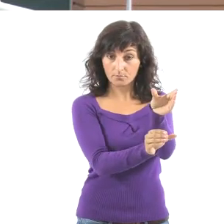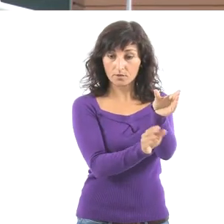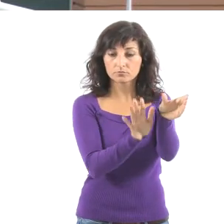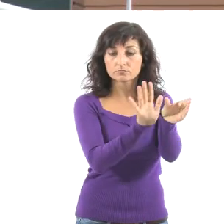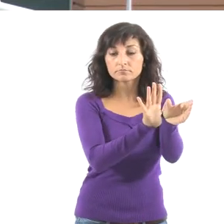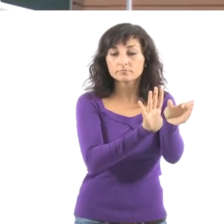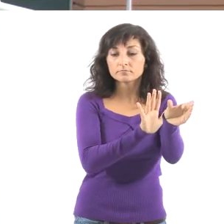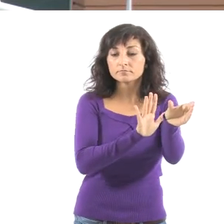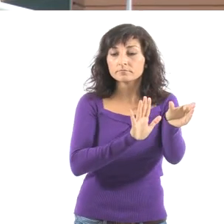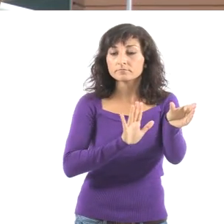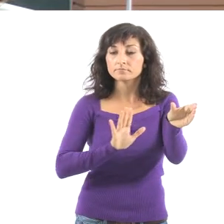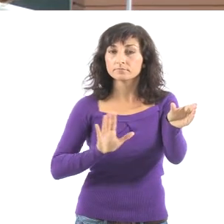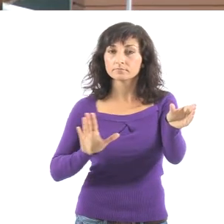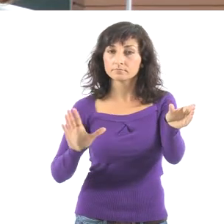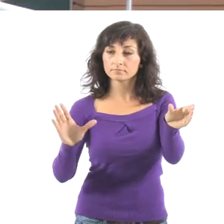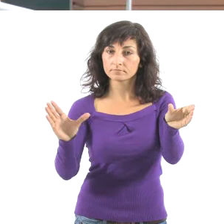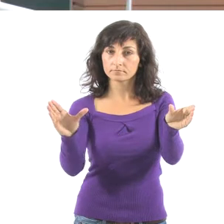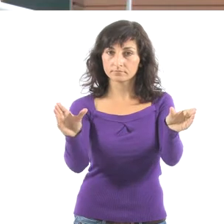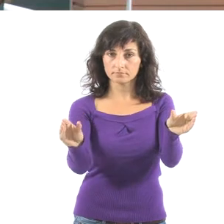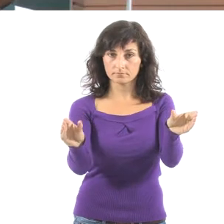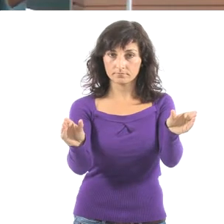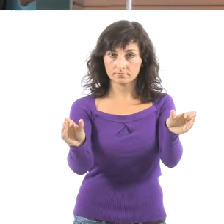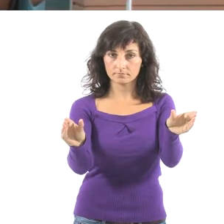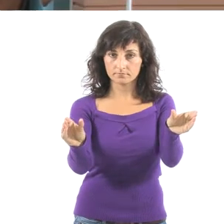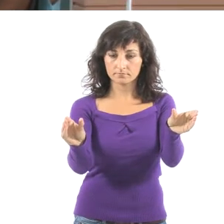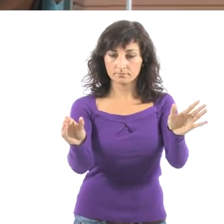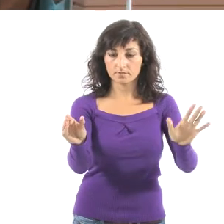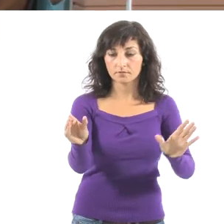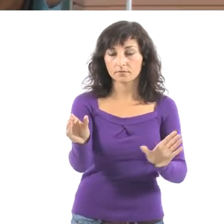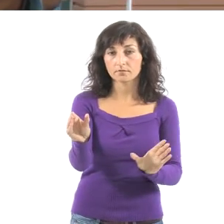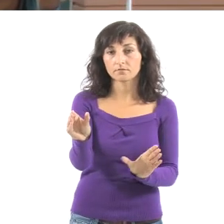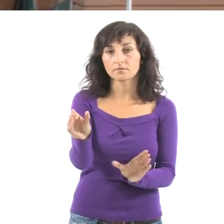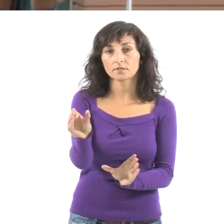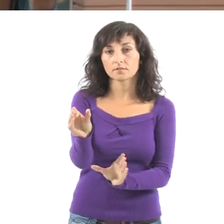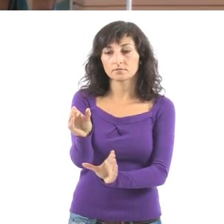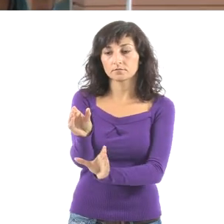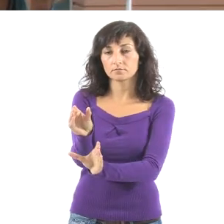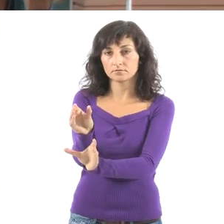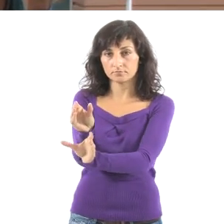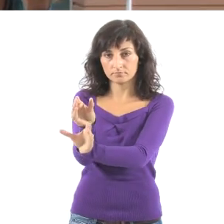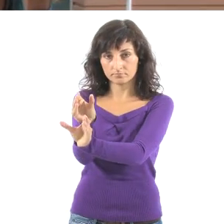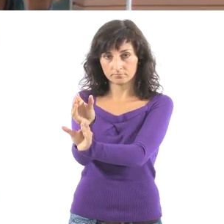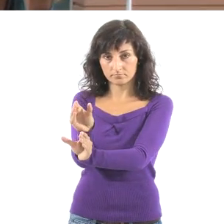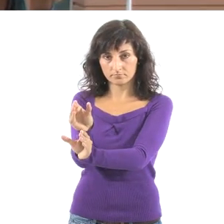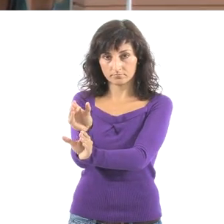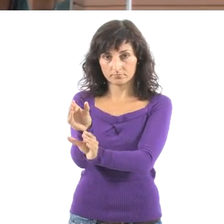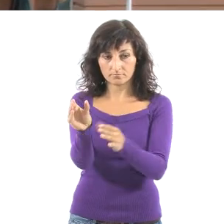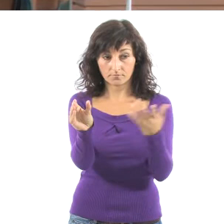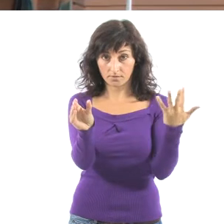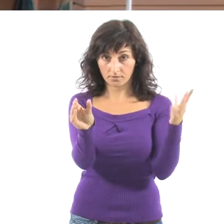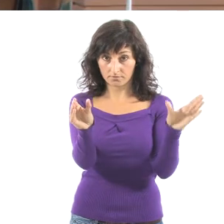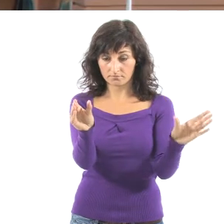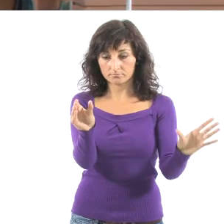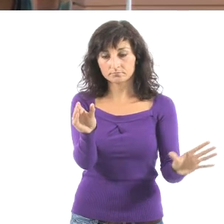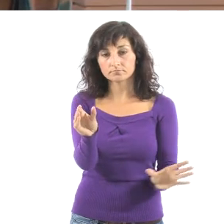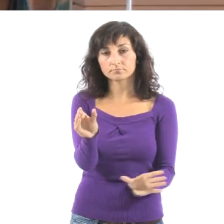guía hasta sujetarse del brazo contrario. A partir de esa sujeción, la mano que se había sujetado del